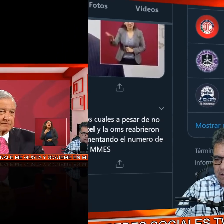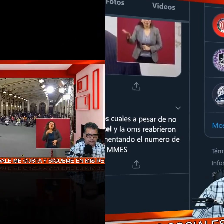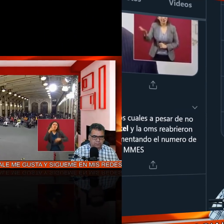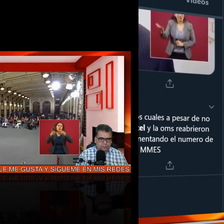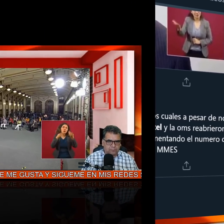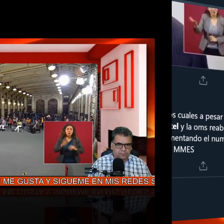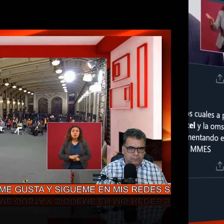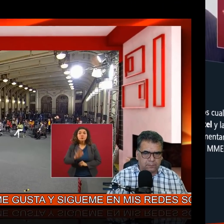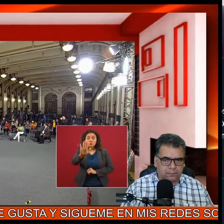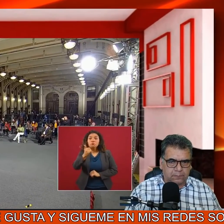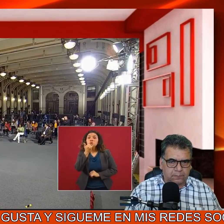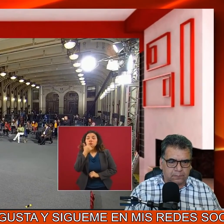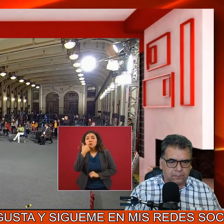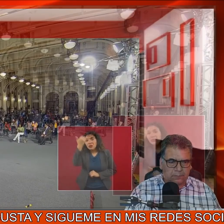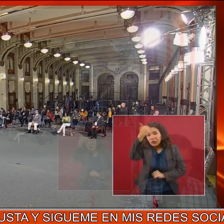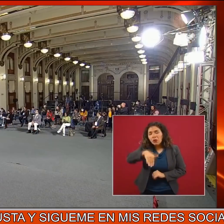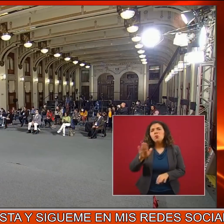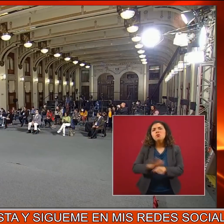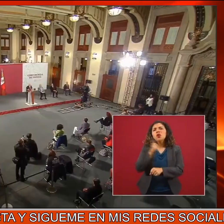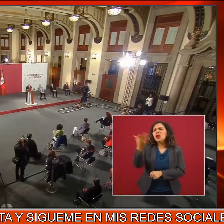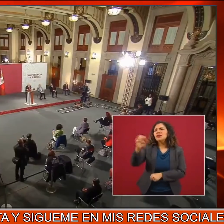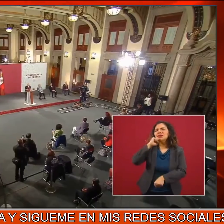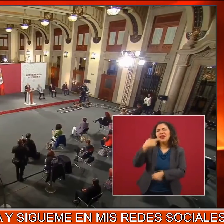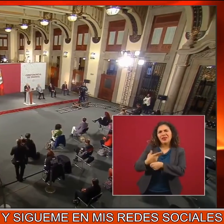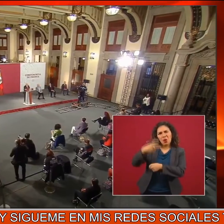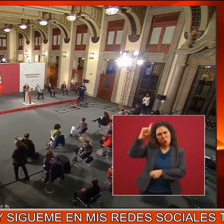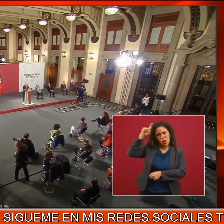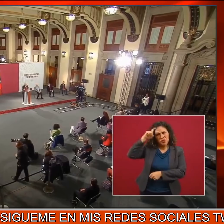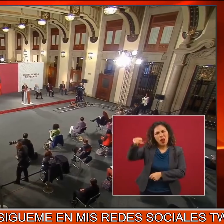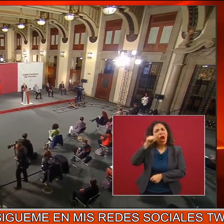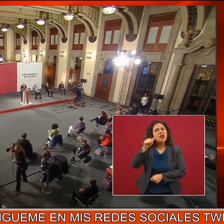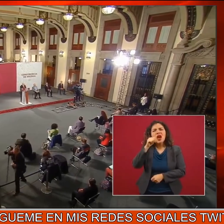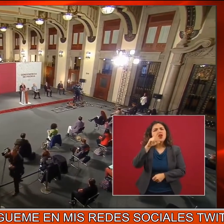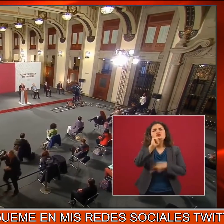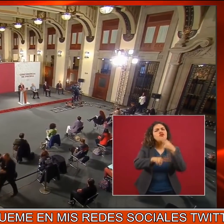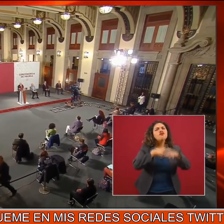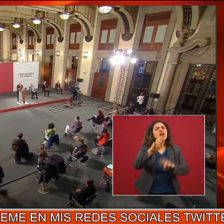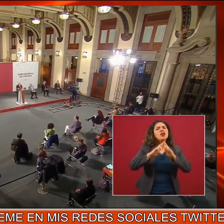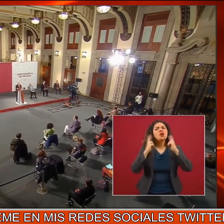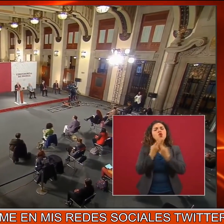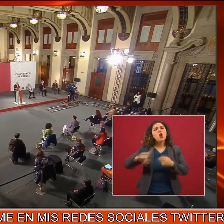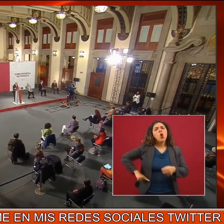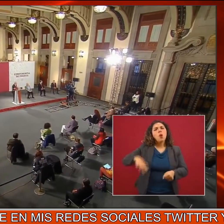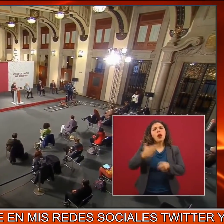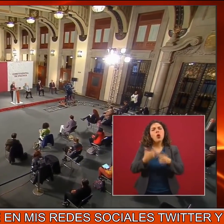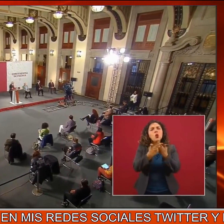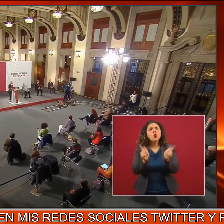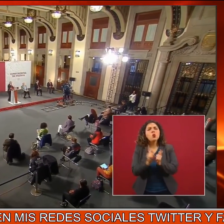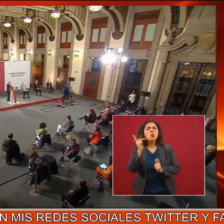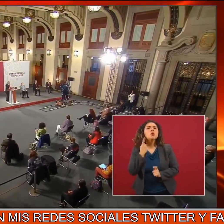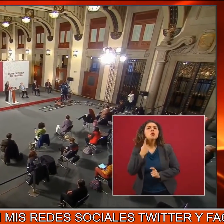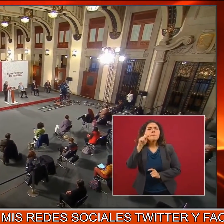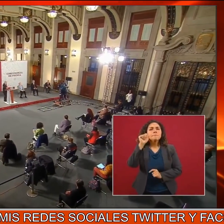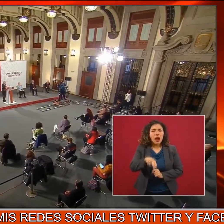Bueno, si usted le permite saber por qué el subsecretario Hugo López-Gatell no asistió ayer a la reunión de gobernadores del PAN y si el viernes irá